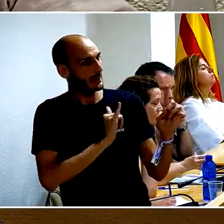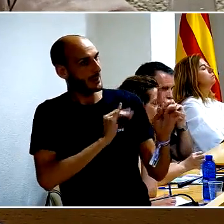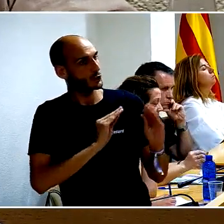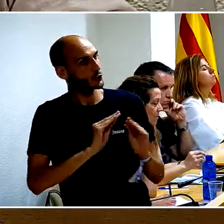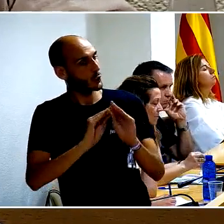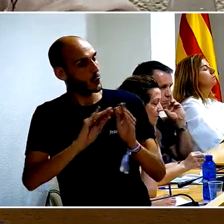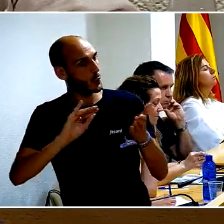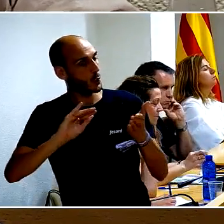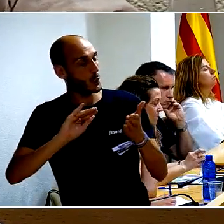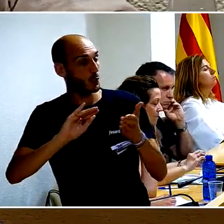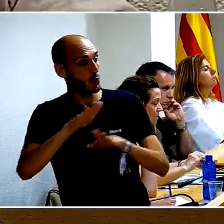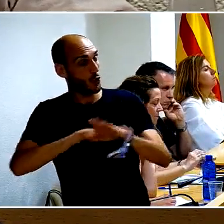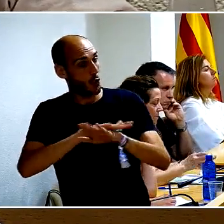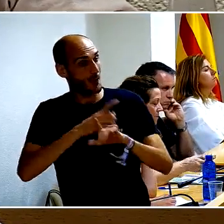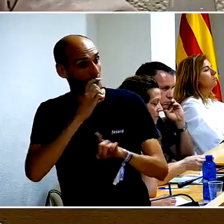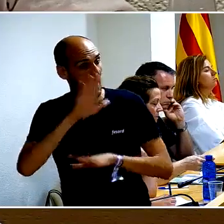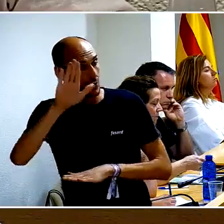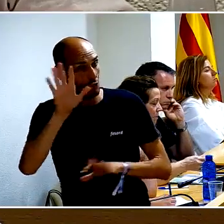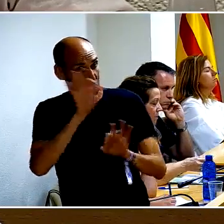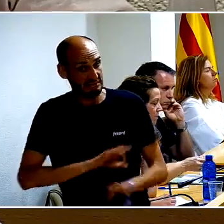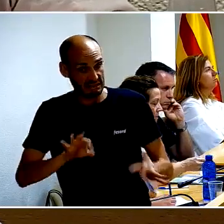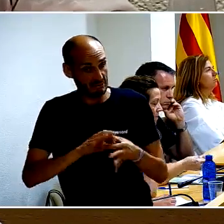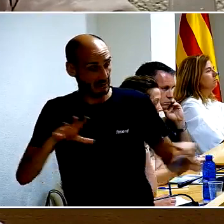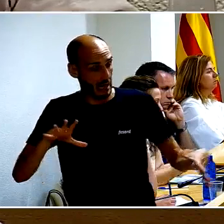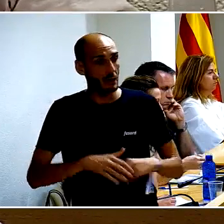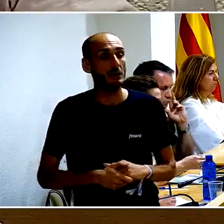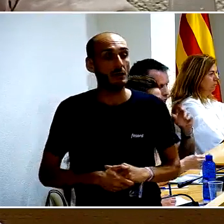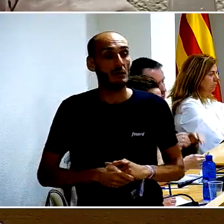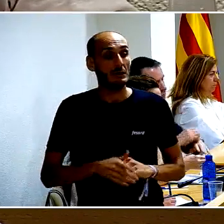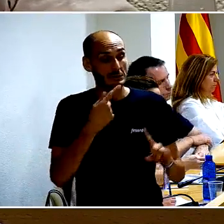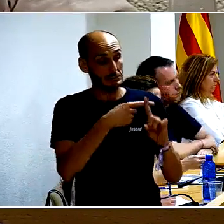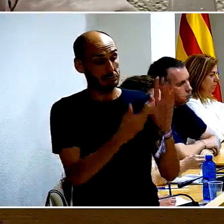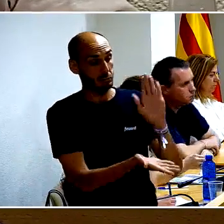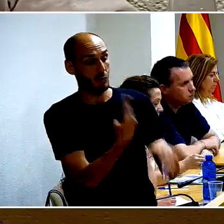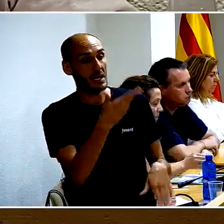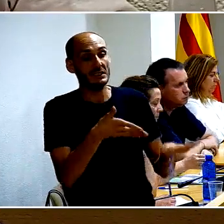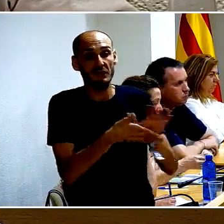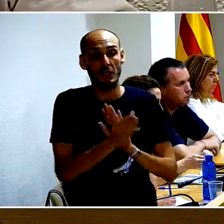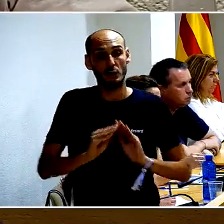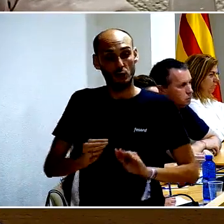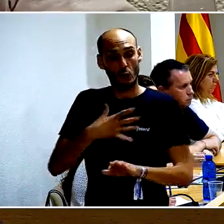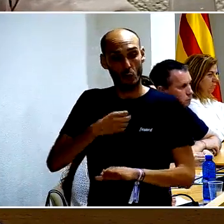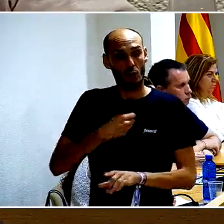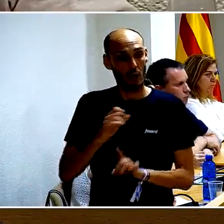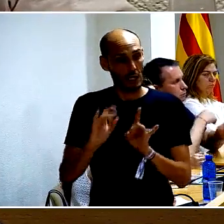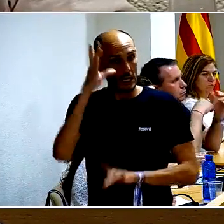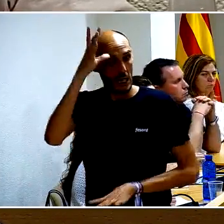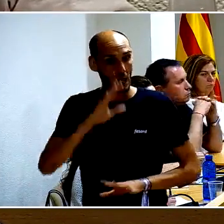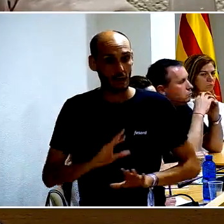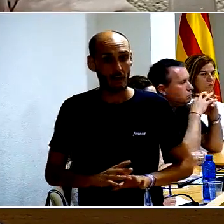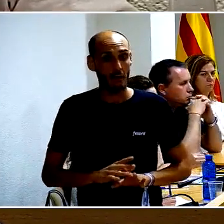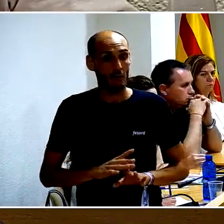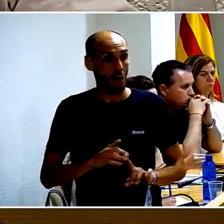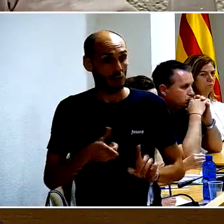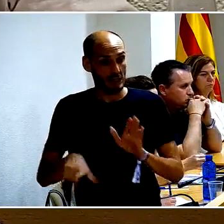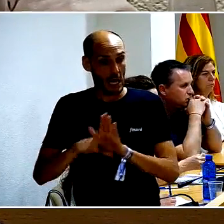franquista y, en caso de retirarse, es única y exclusivamente por voluntad del ayuntamiento y no para cumplir la ley